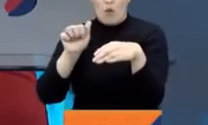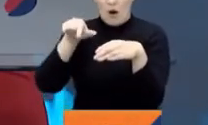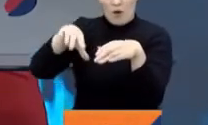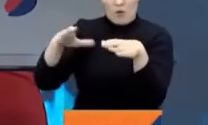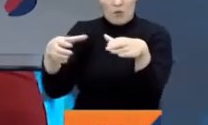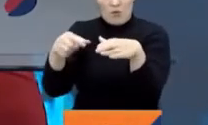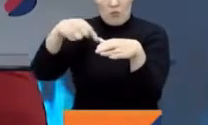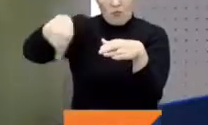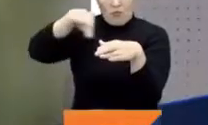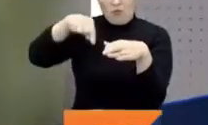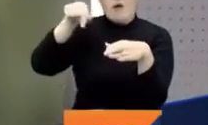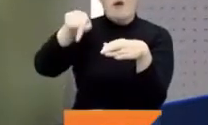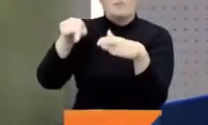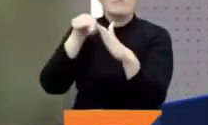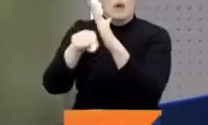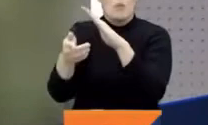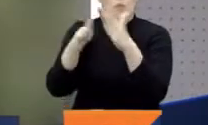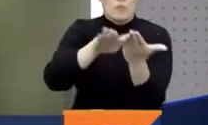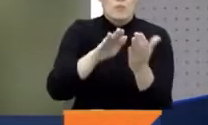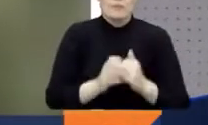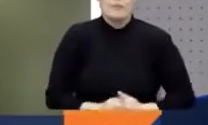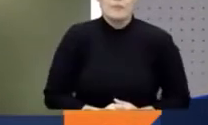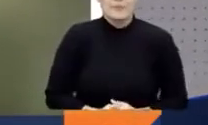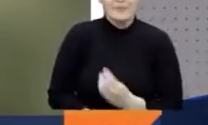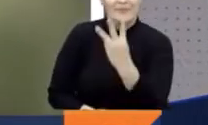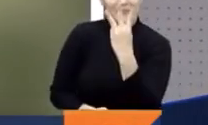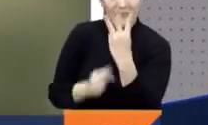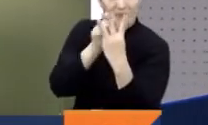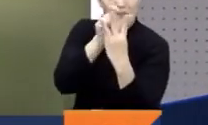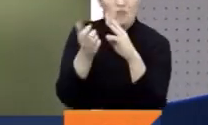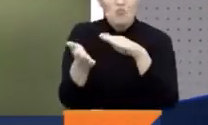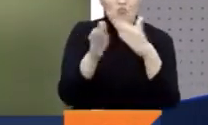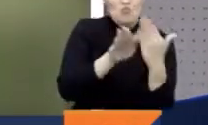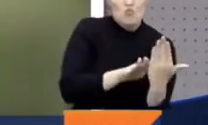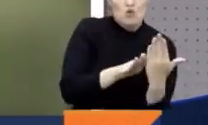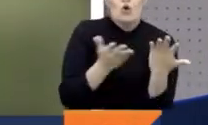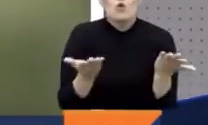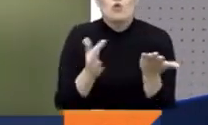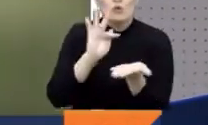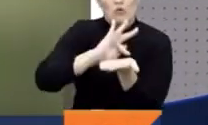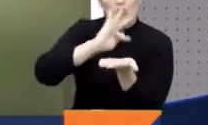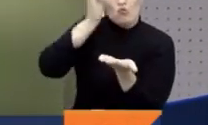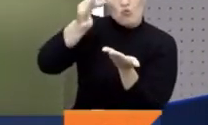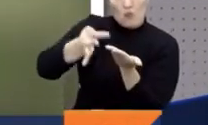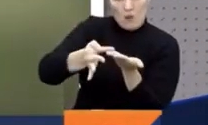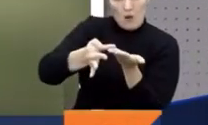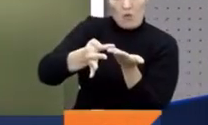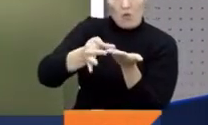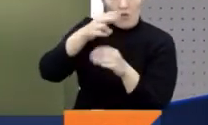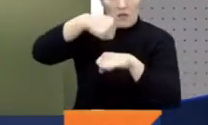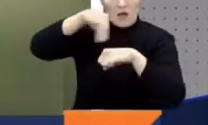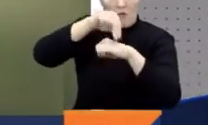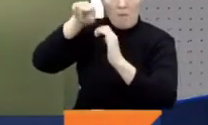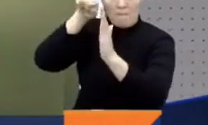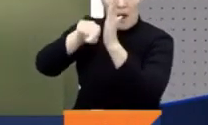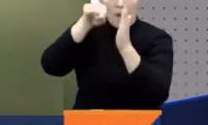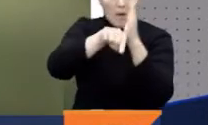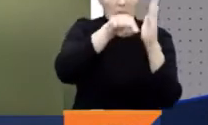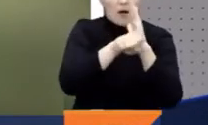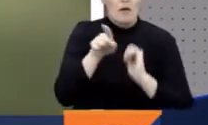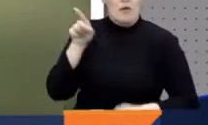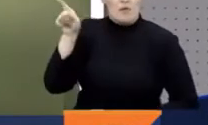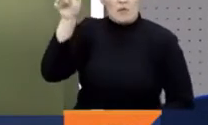siguiente informe. Una de las 3 personas asesinadas en Tumaco, Nariño, era el gobernador suplente del resguardo Aguá